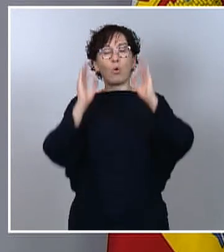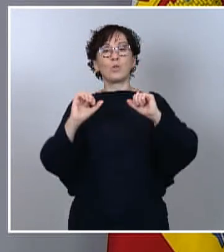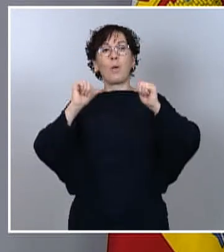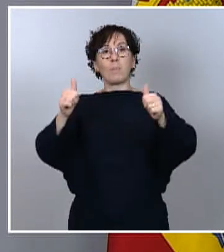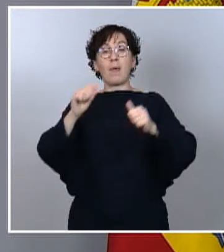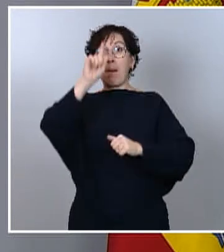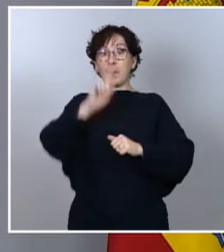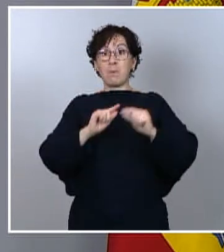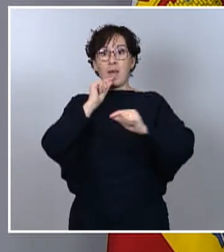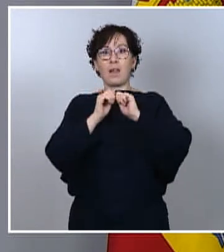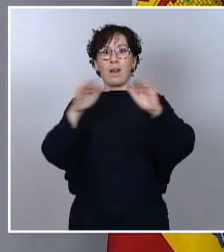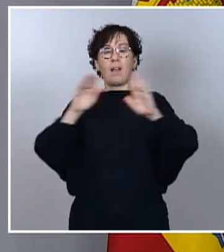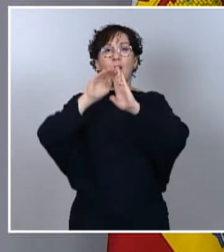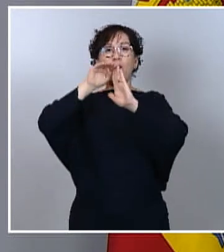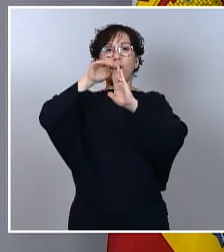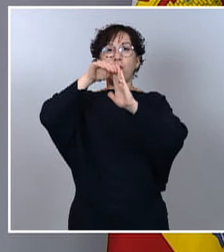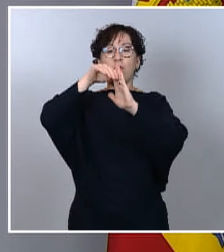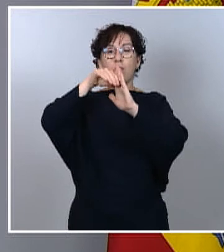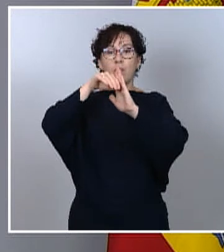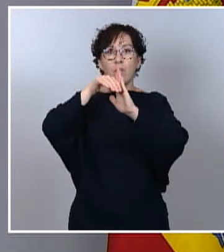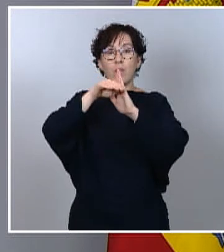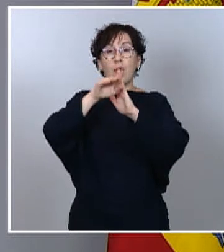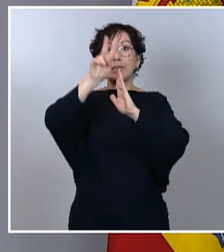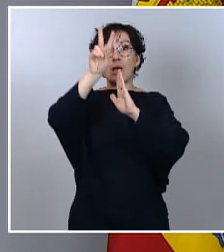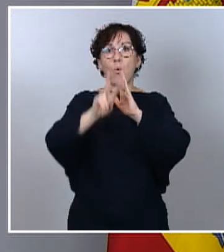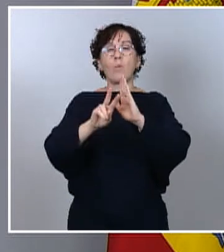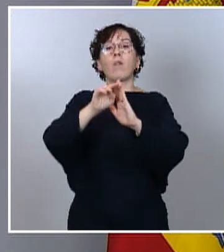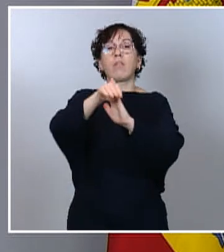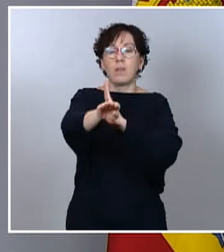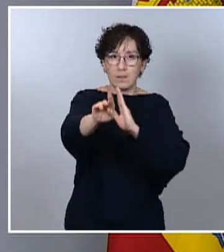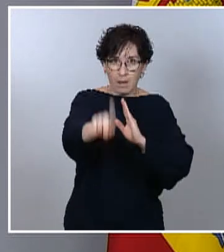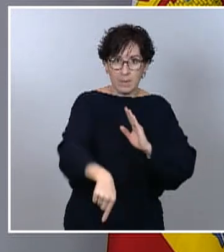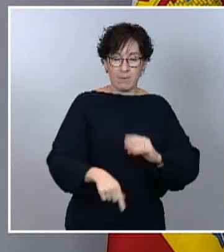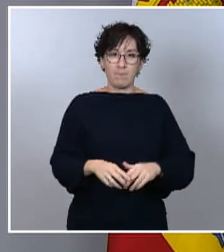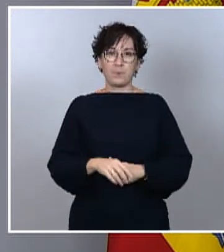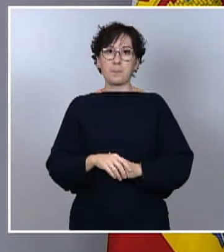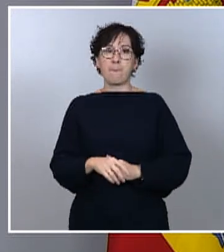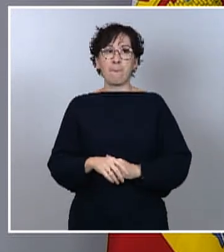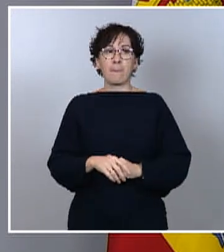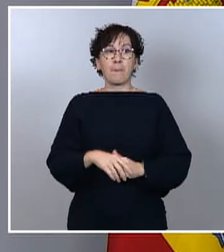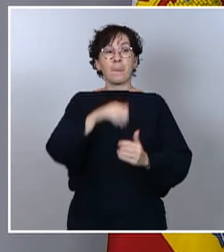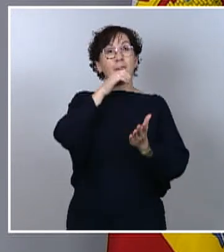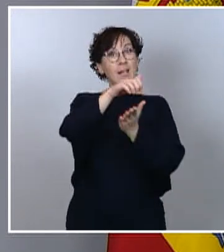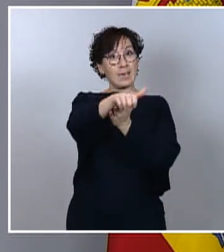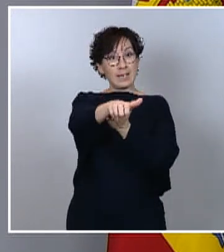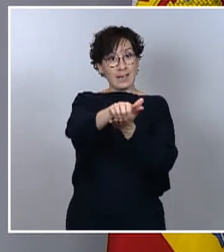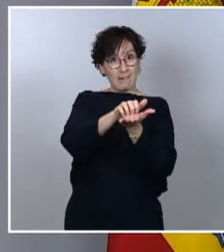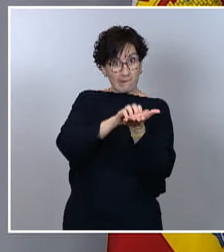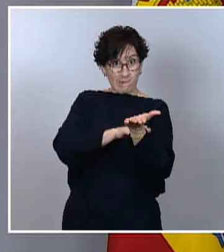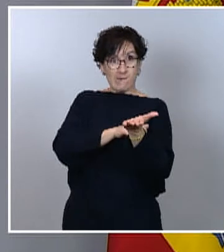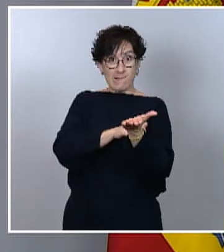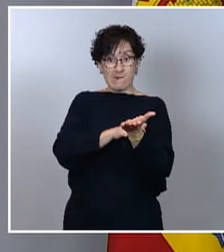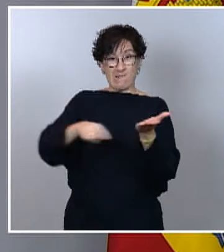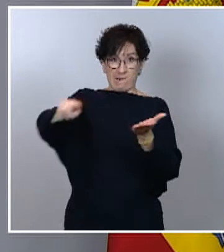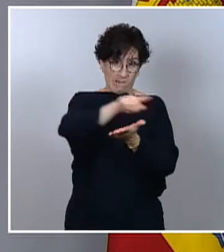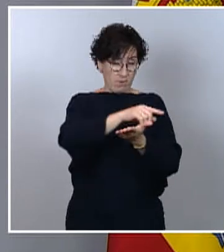onda epidémica. En el informe que van a tener ustedes disponible, utilizamos en este momento